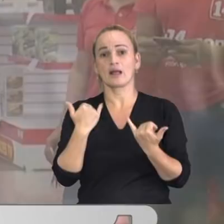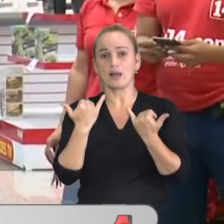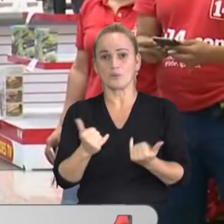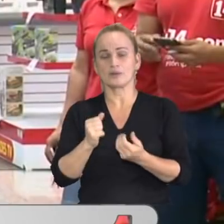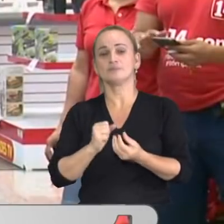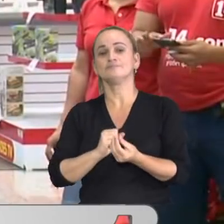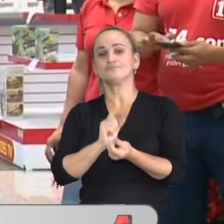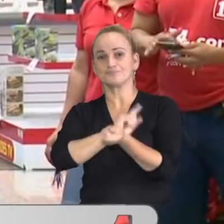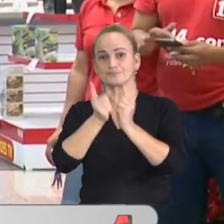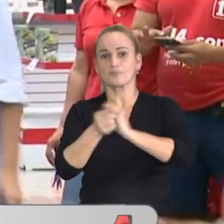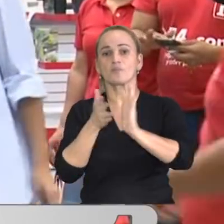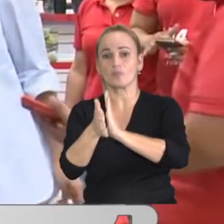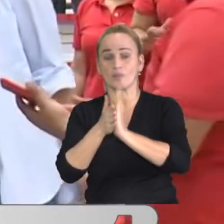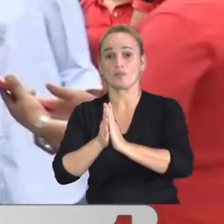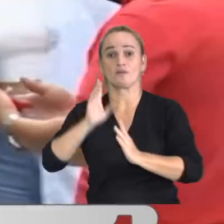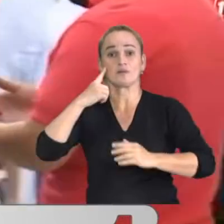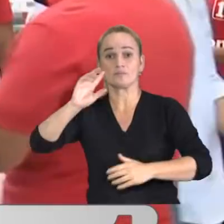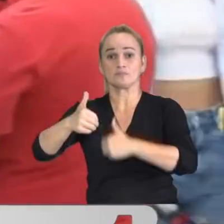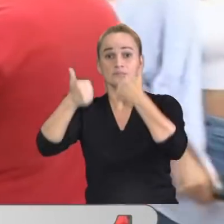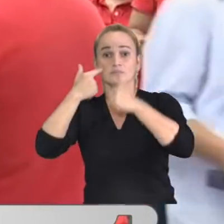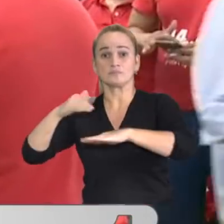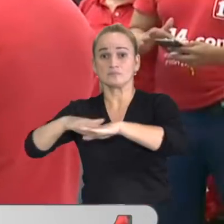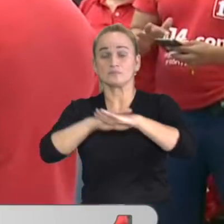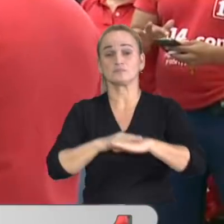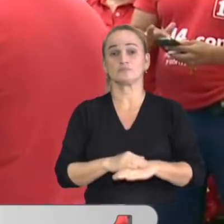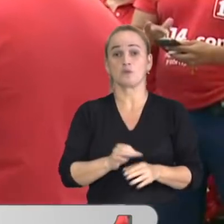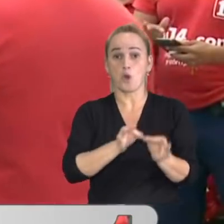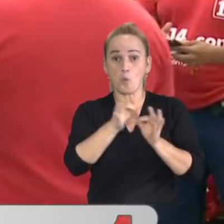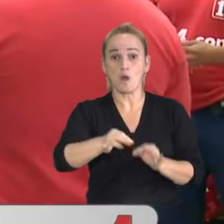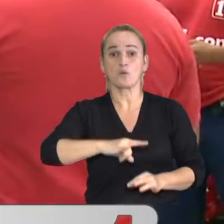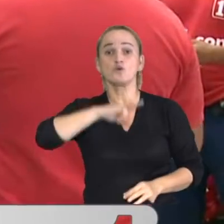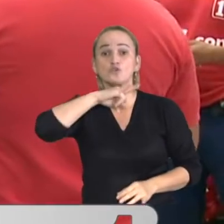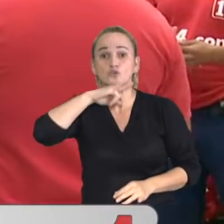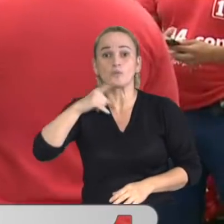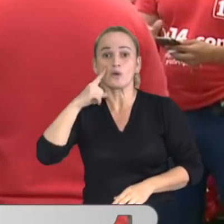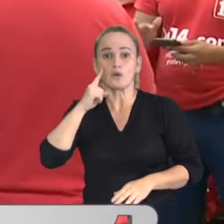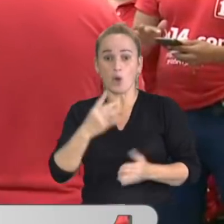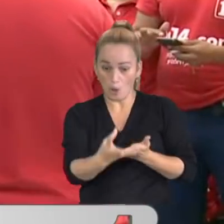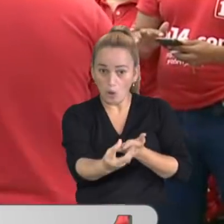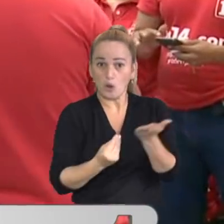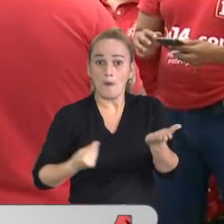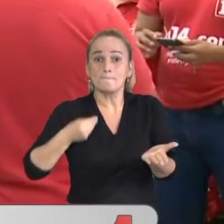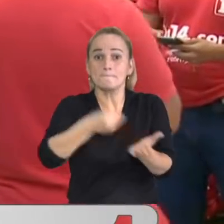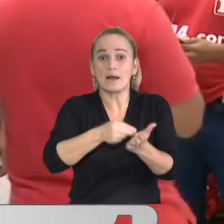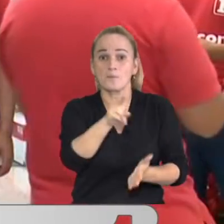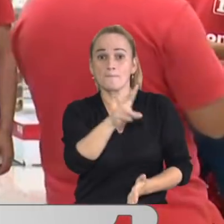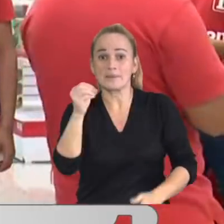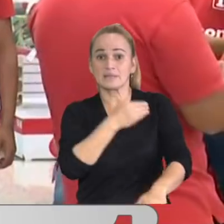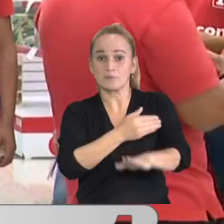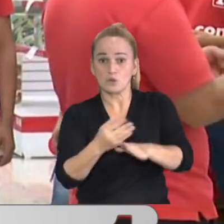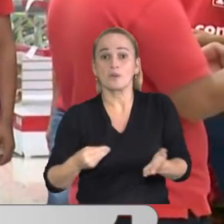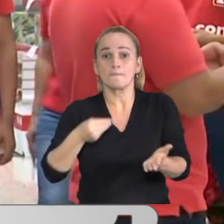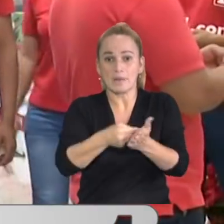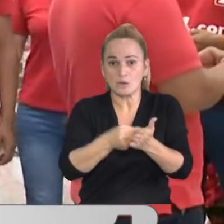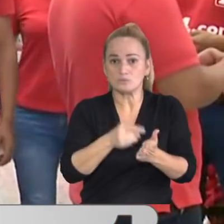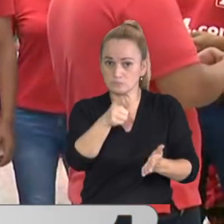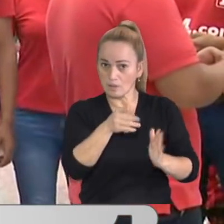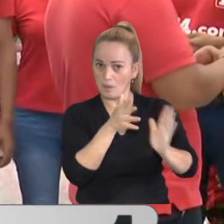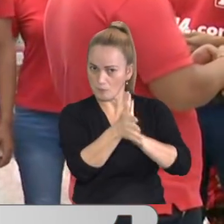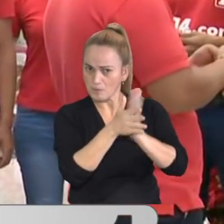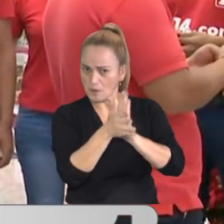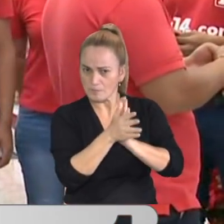cambiamos de tema porque las autoridades del municipio de Yumbo ofrecieron una recompensa de hasta 20 millones de pesos a quien brinda